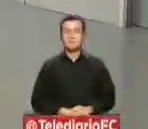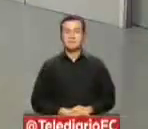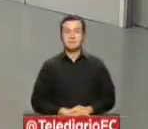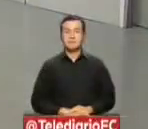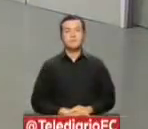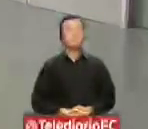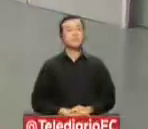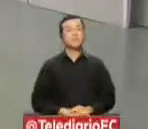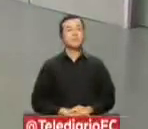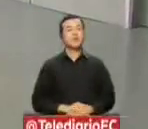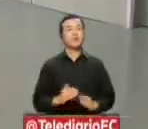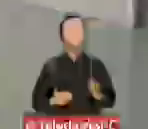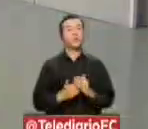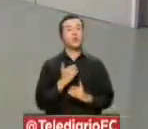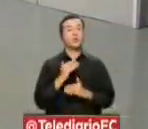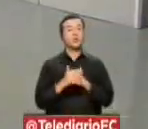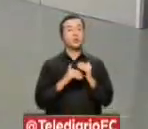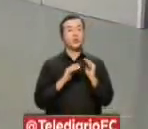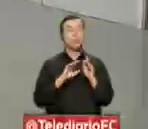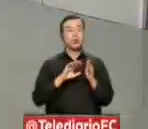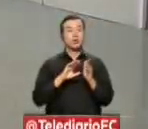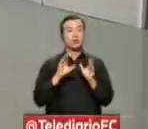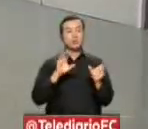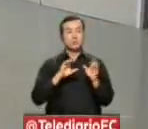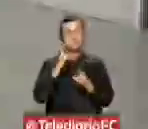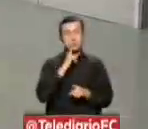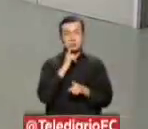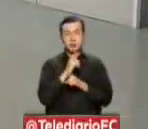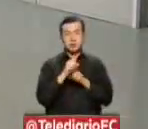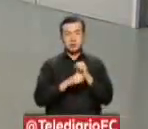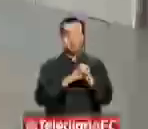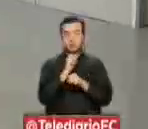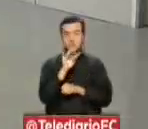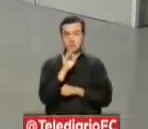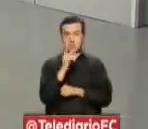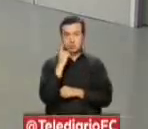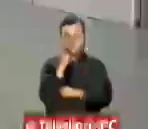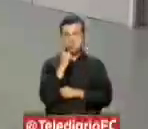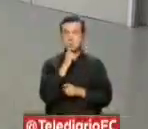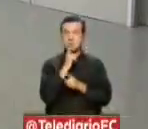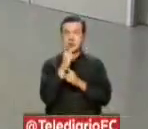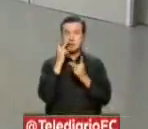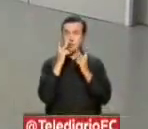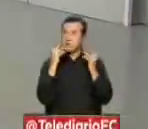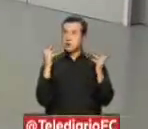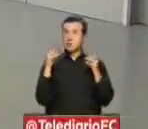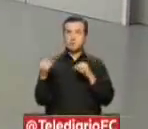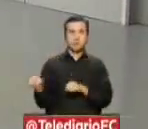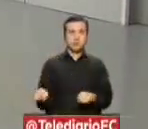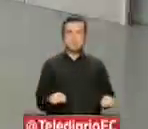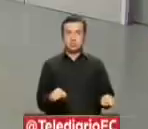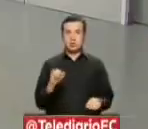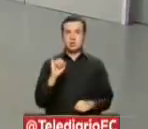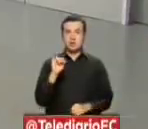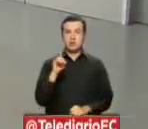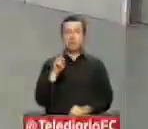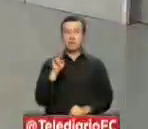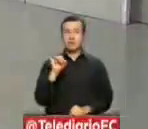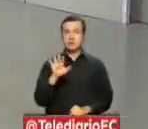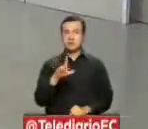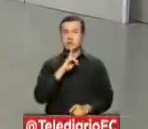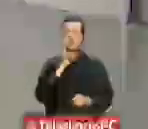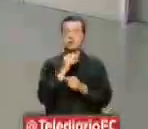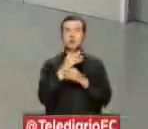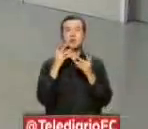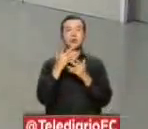Bueno, ahí están los nuevos avances de la ciencia y se prometen ya para el 2019. Vamos a revisar imágenes de este terremoto en Indonesia, del cual estábamos